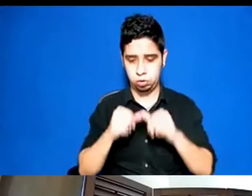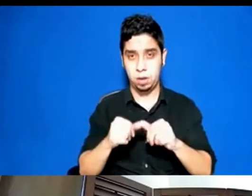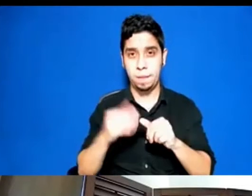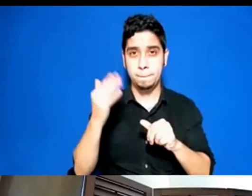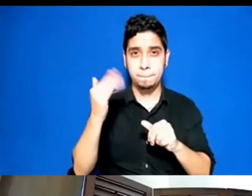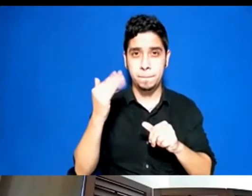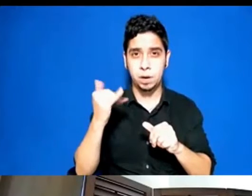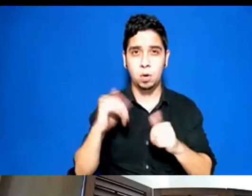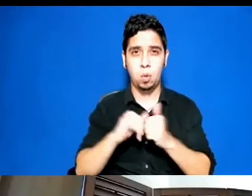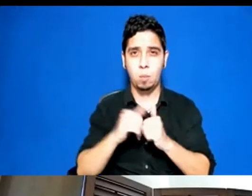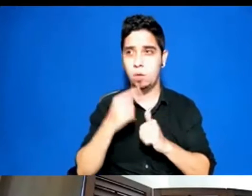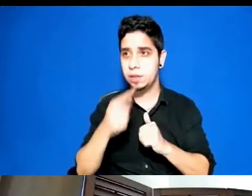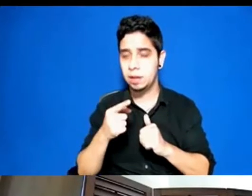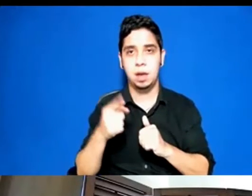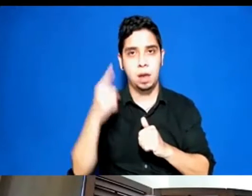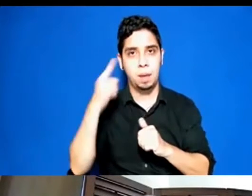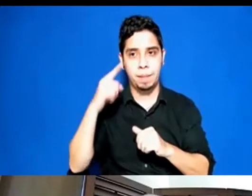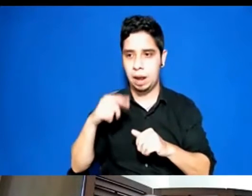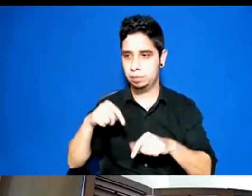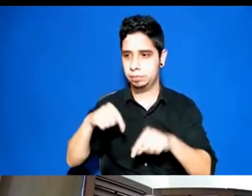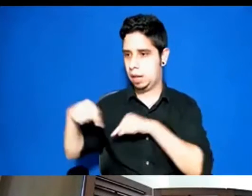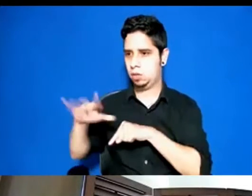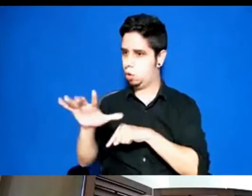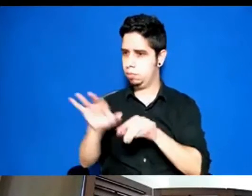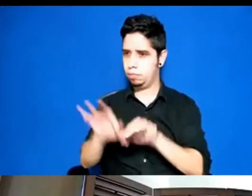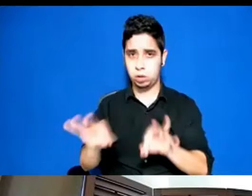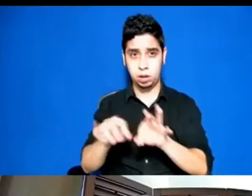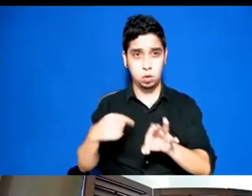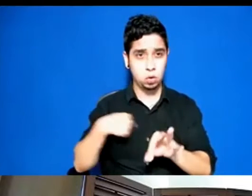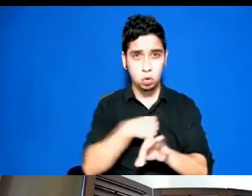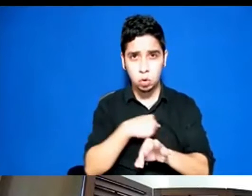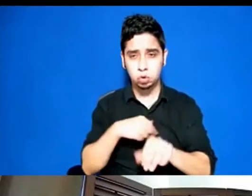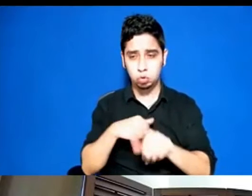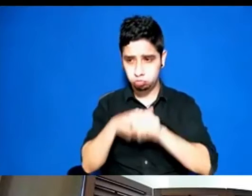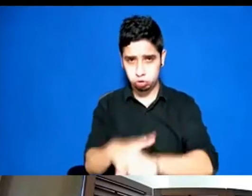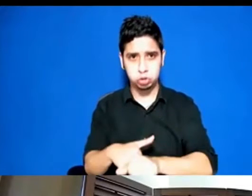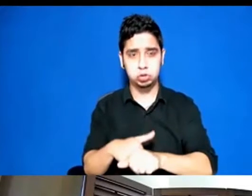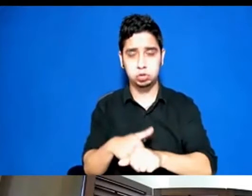como dicen, para atrás ni para coger impulso. Hay que seguir, uno no se puede dar por vencido.